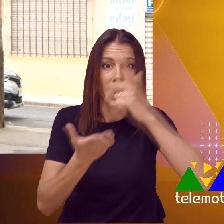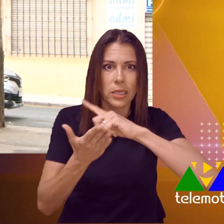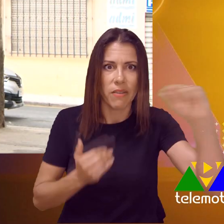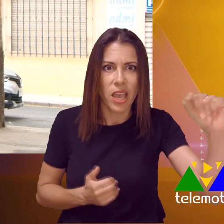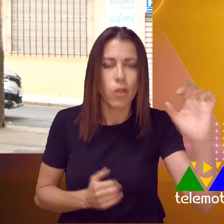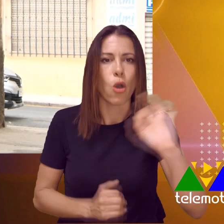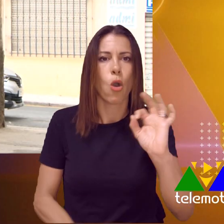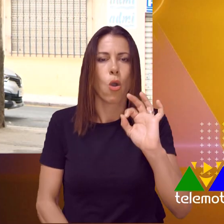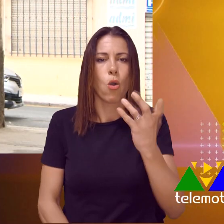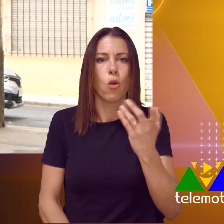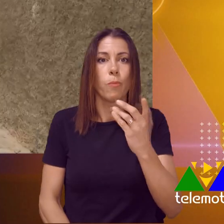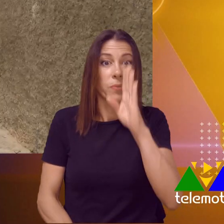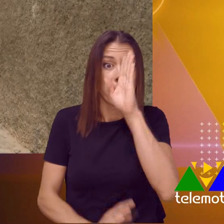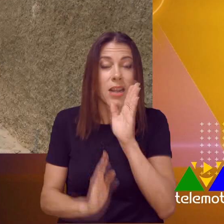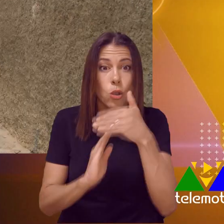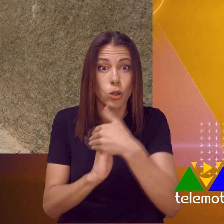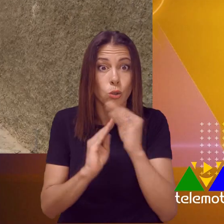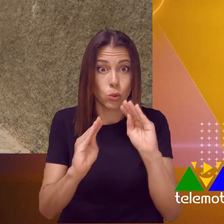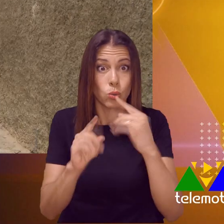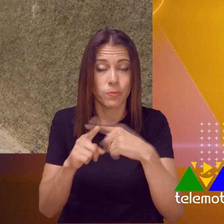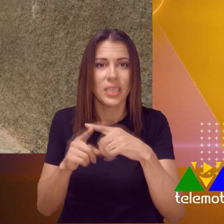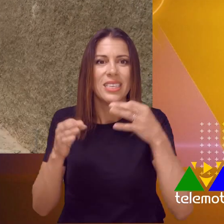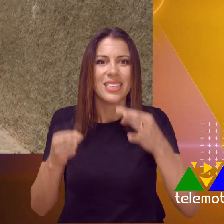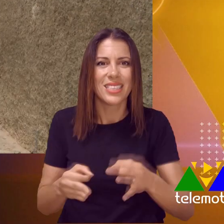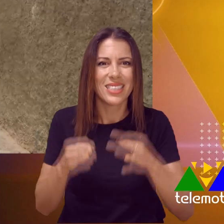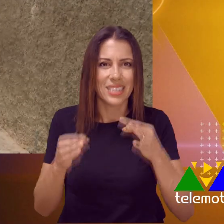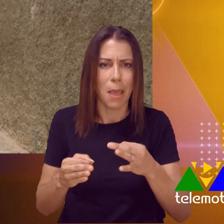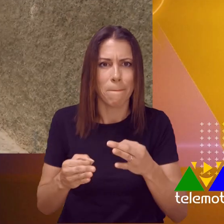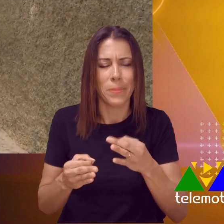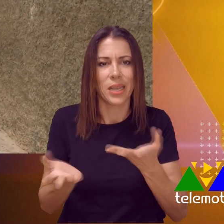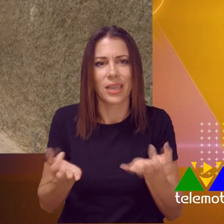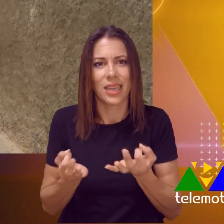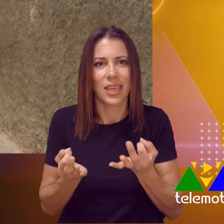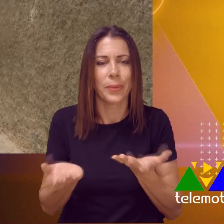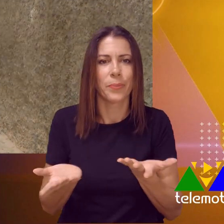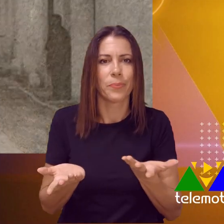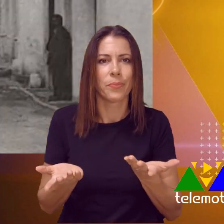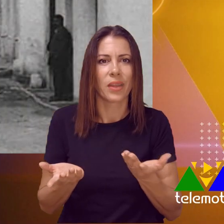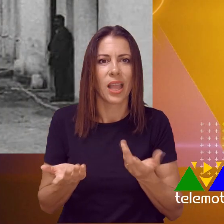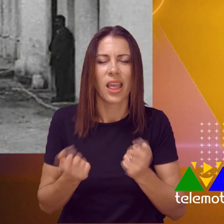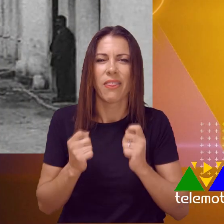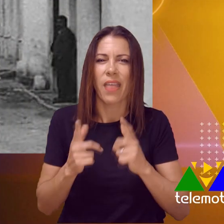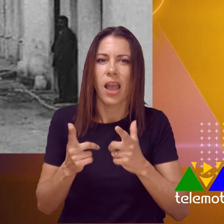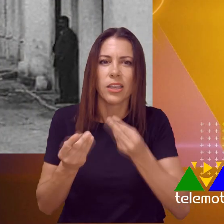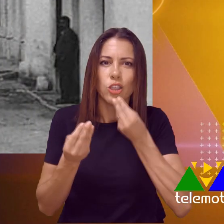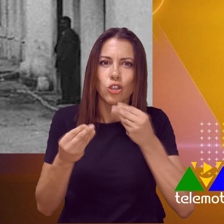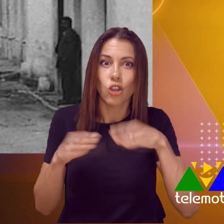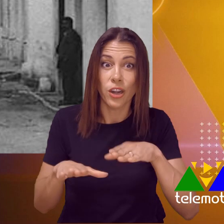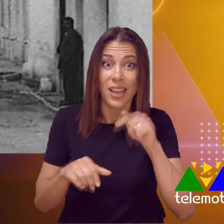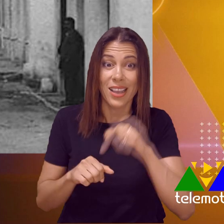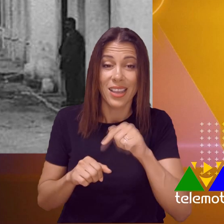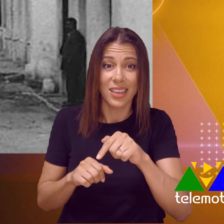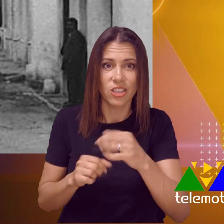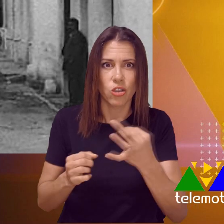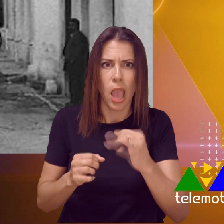habían escondido sus tesoros, siempre habían dejado algunas leyendas, algunas historias de que esos tesoros